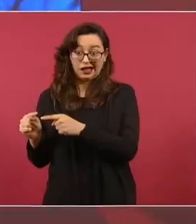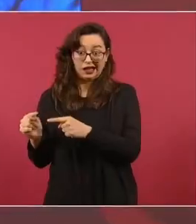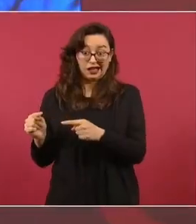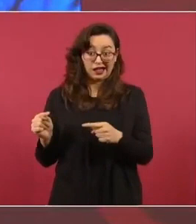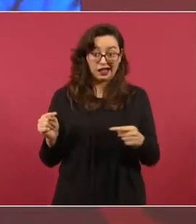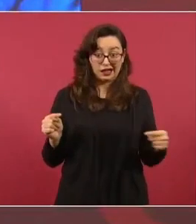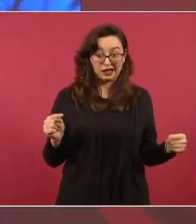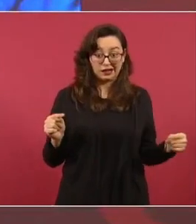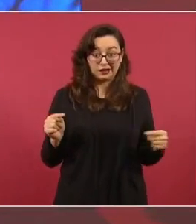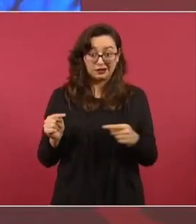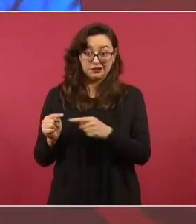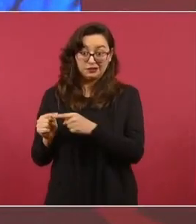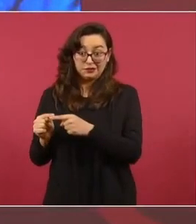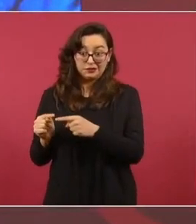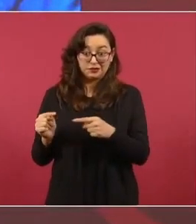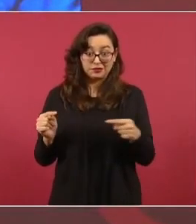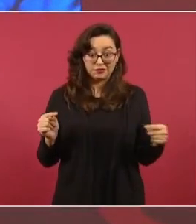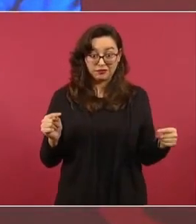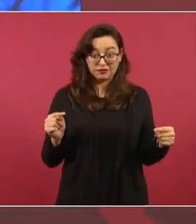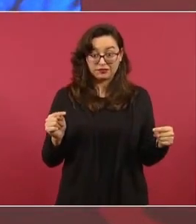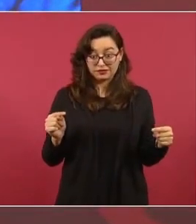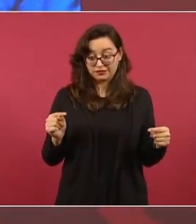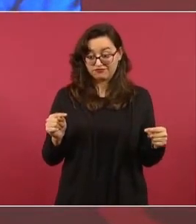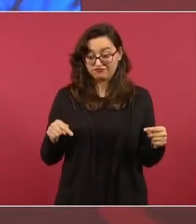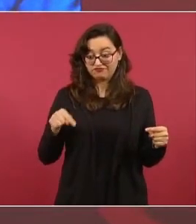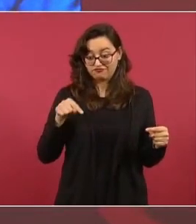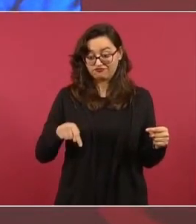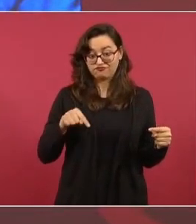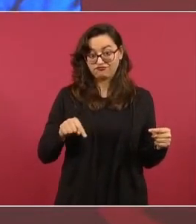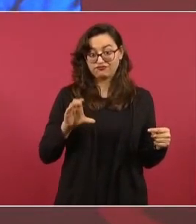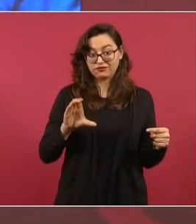aquí está Calakmul, aquí es donde estuviste,